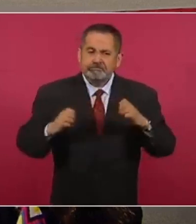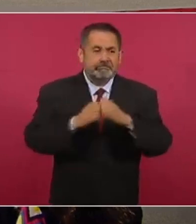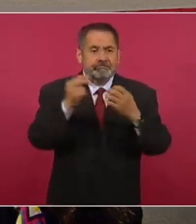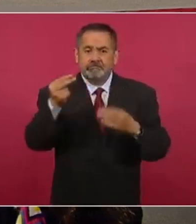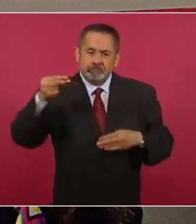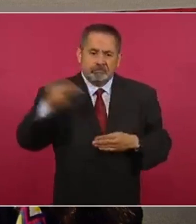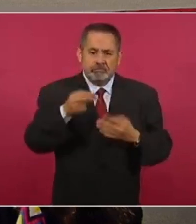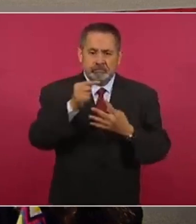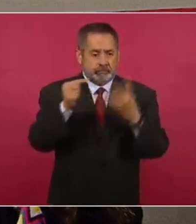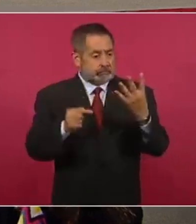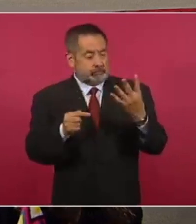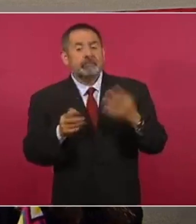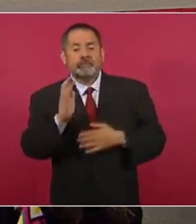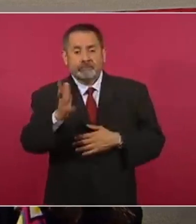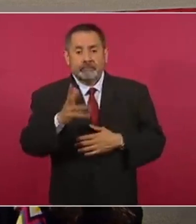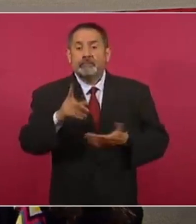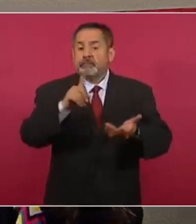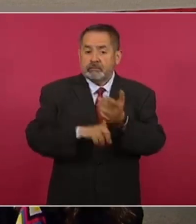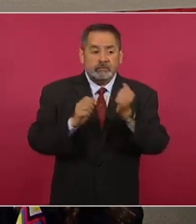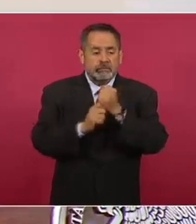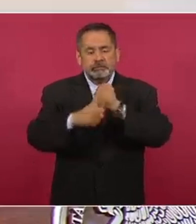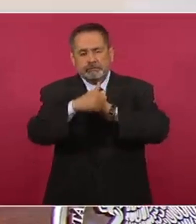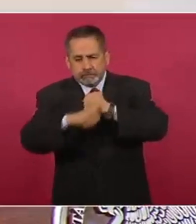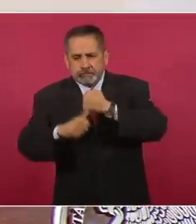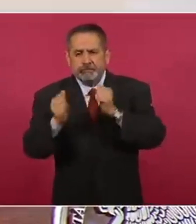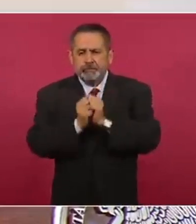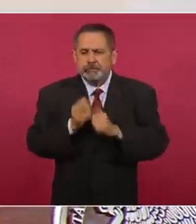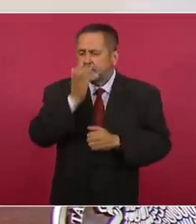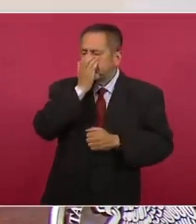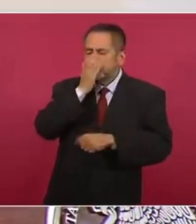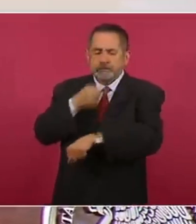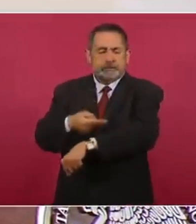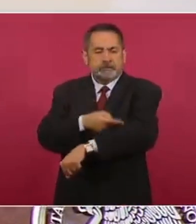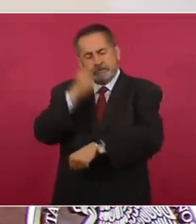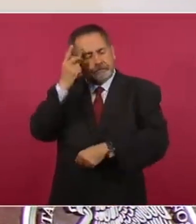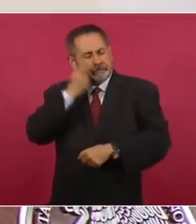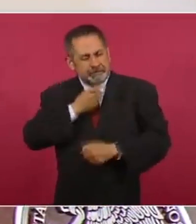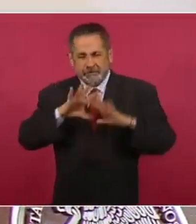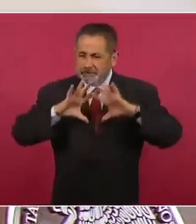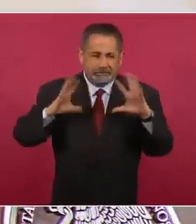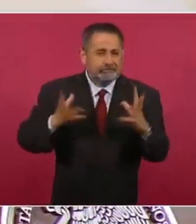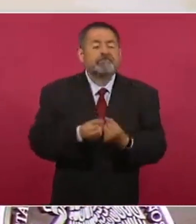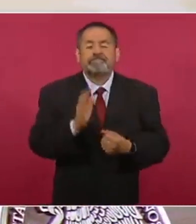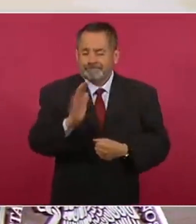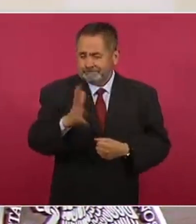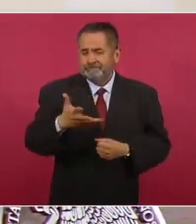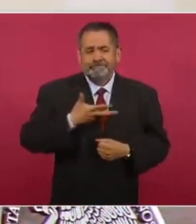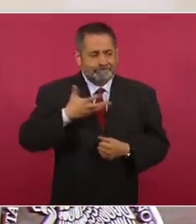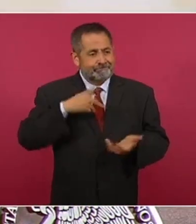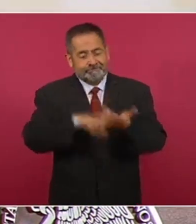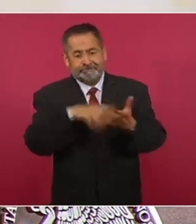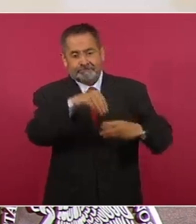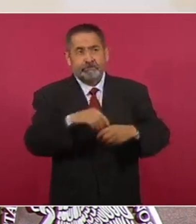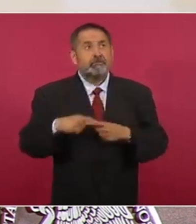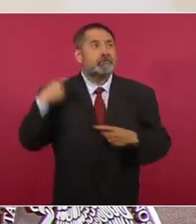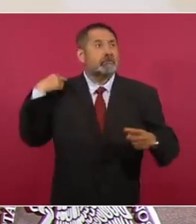cirugía general y anestesiólogos el pasado 5 de mayo después de 14 años se llevó a cabo la